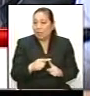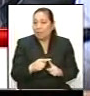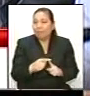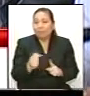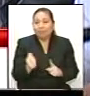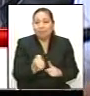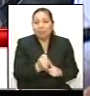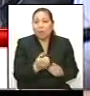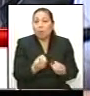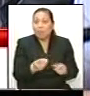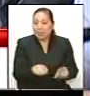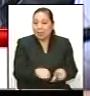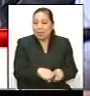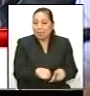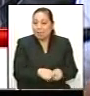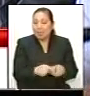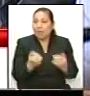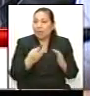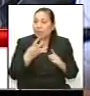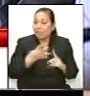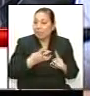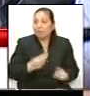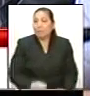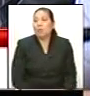hecho. Asimismo, el testimonio número